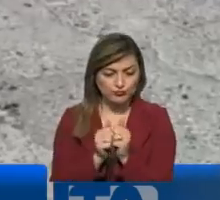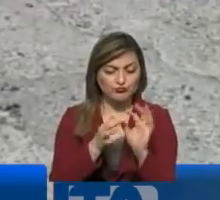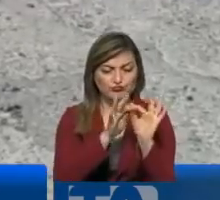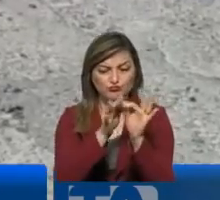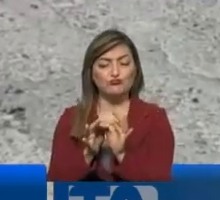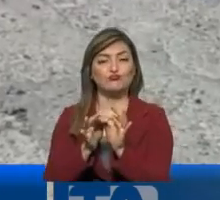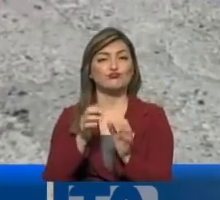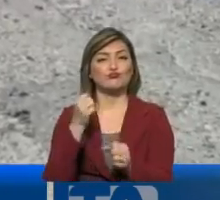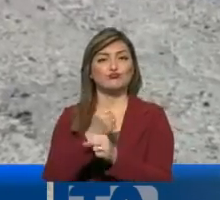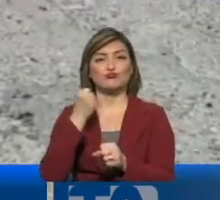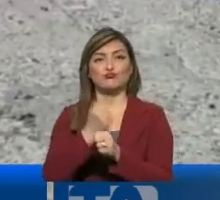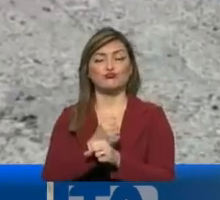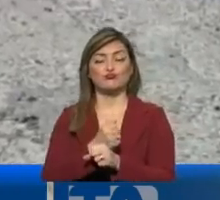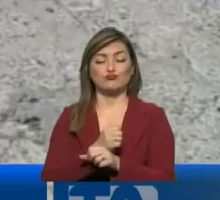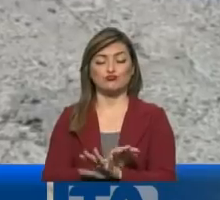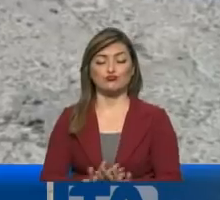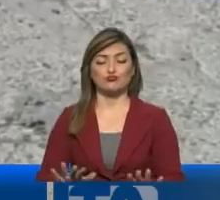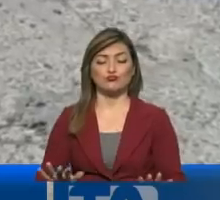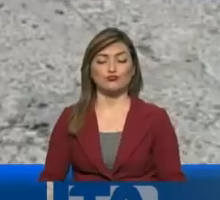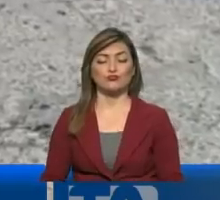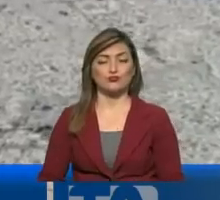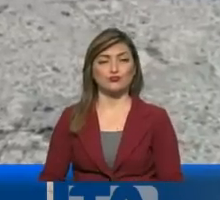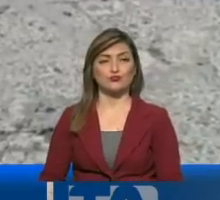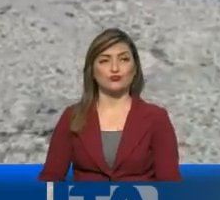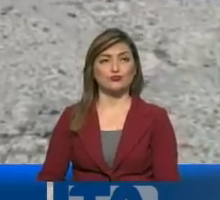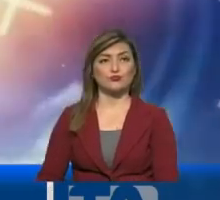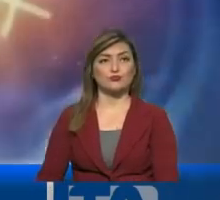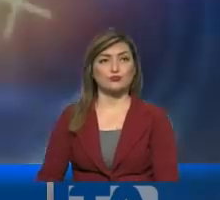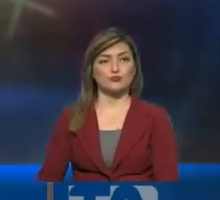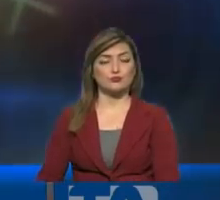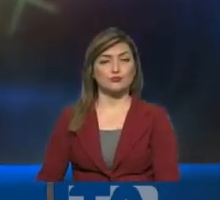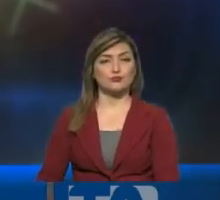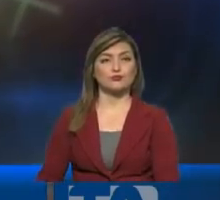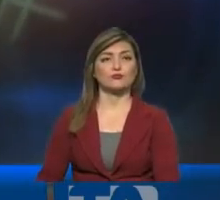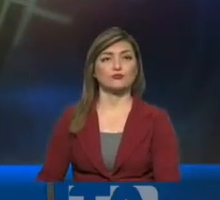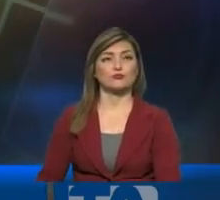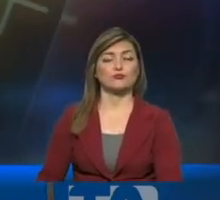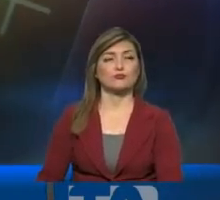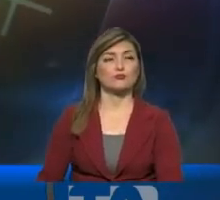de trabajadores de la empresa de movilidad y obras públicas rehabilitó esta arteria.